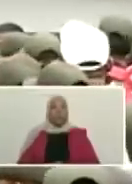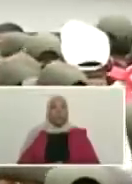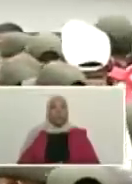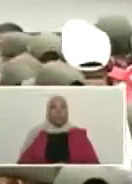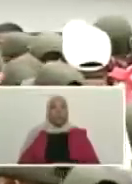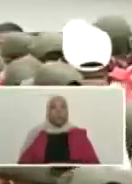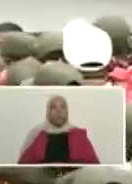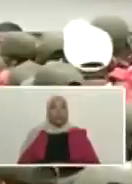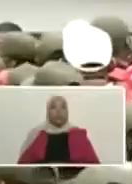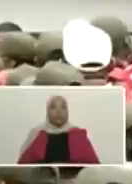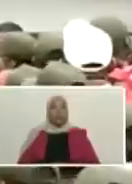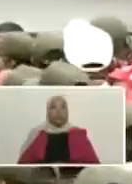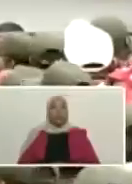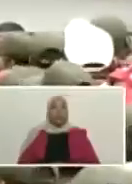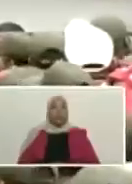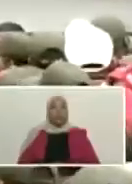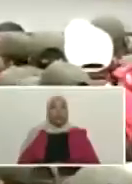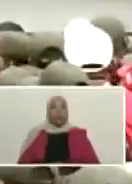Y de aquellos